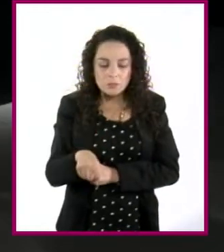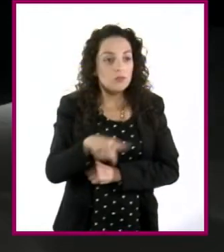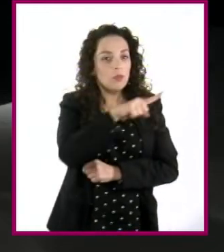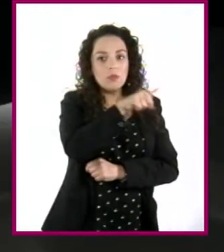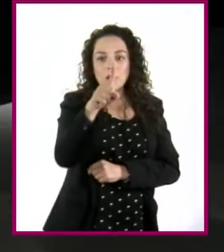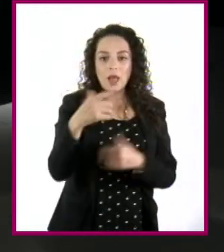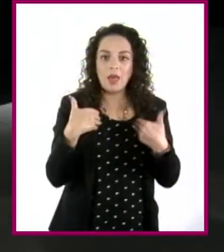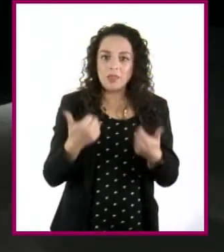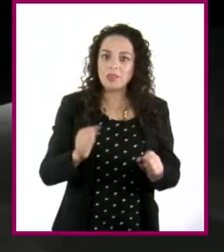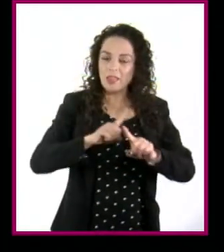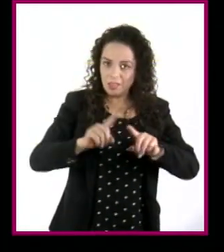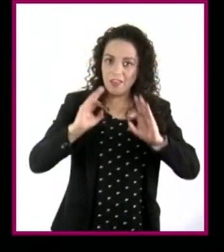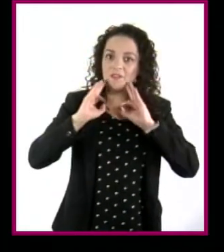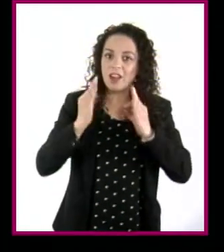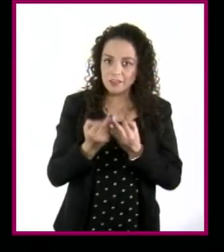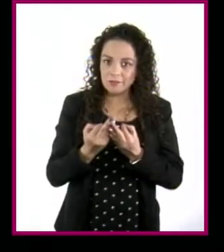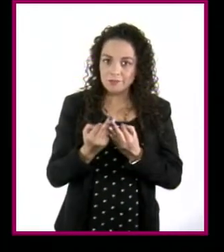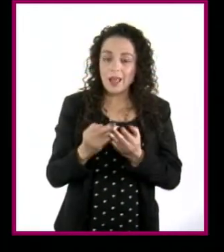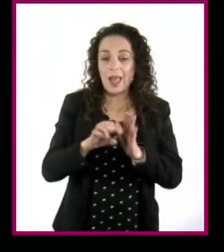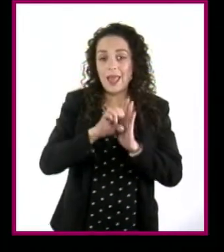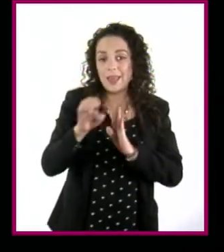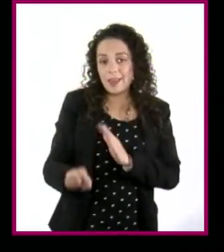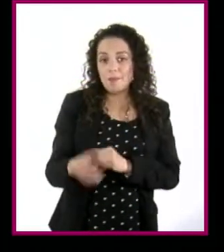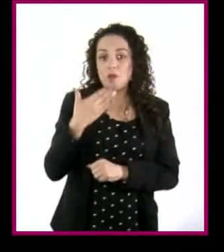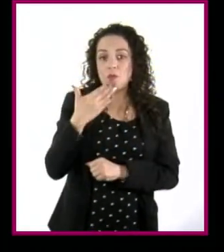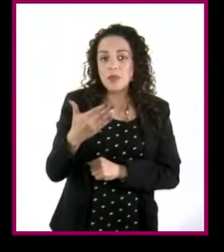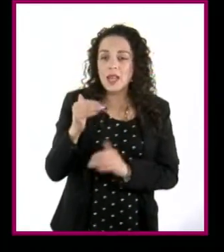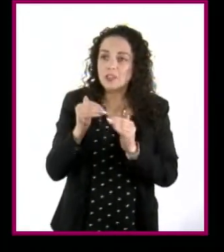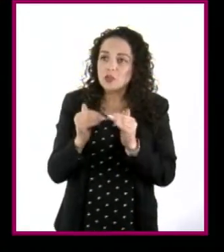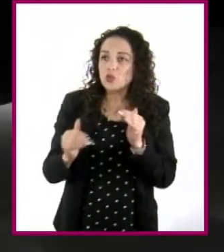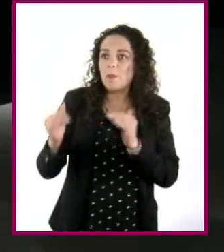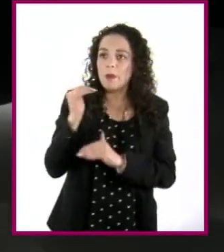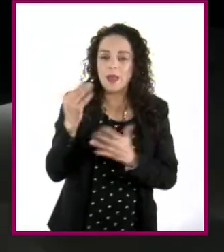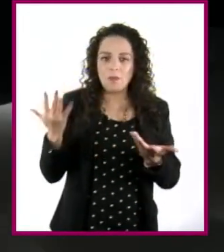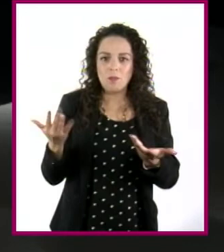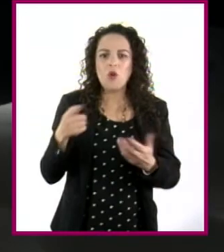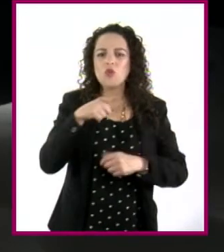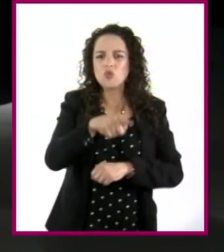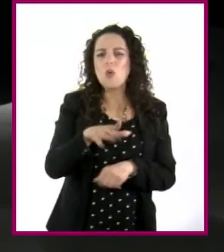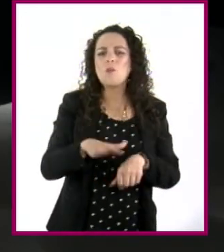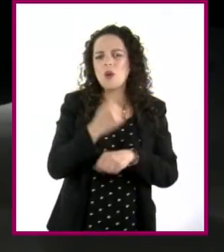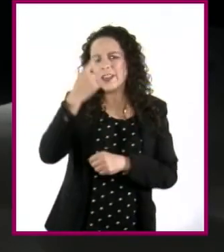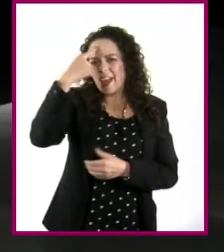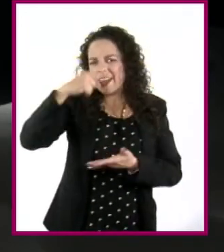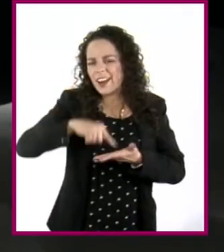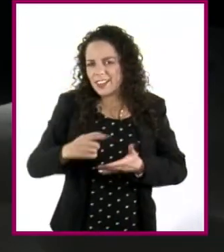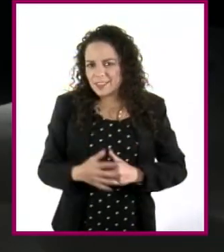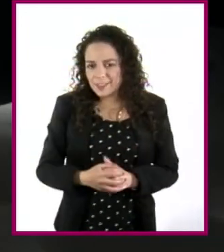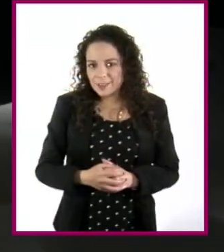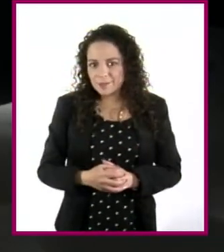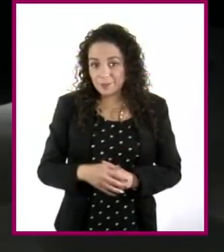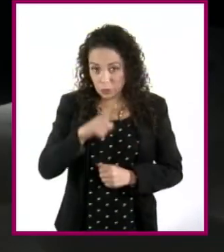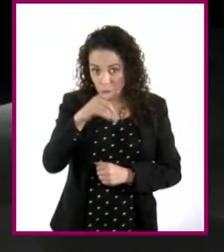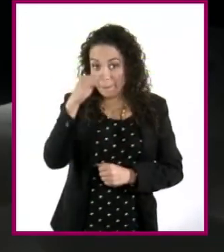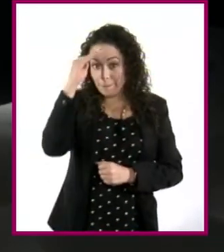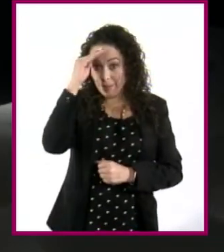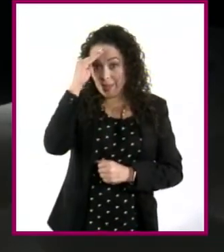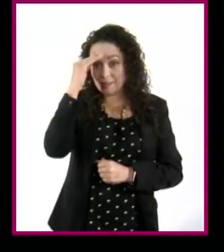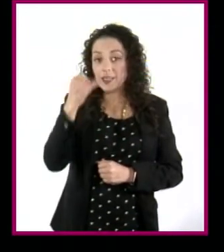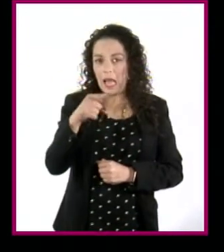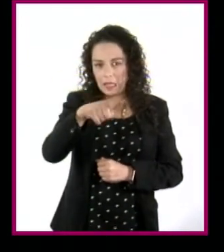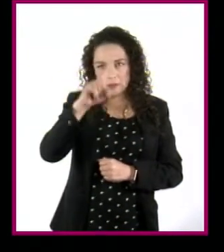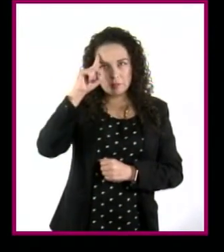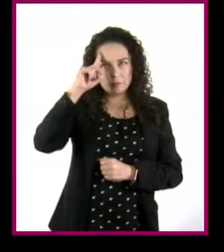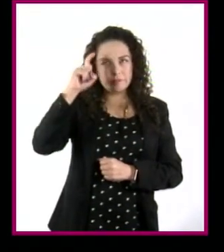de diferentes maneras. ¿A qué crees que se deba esto? Piensa al respecto y también pregúntate lo